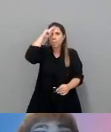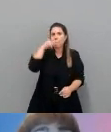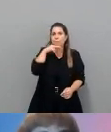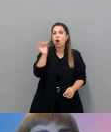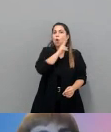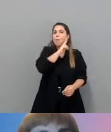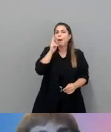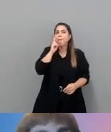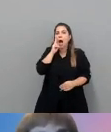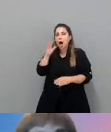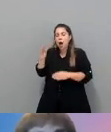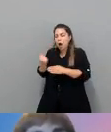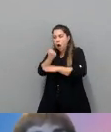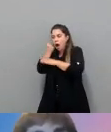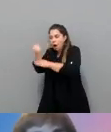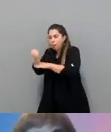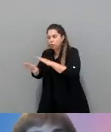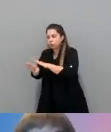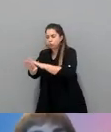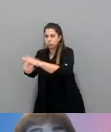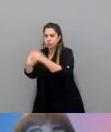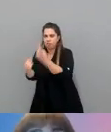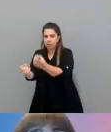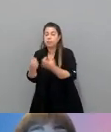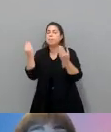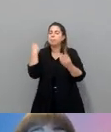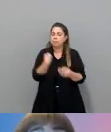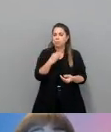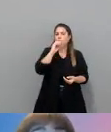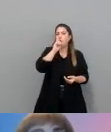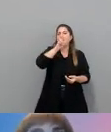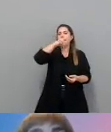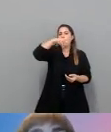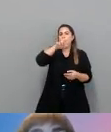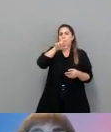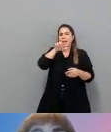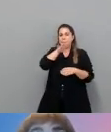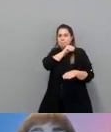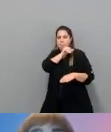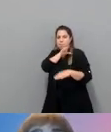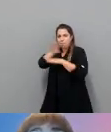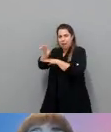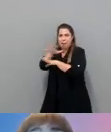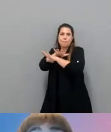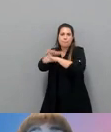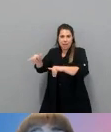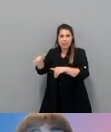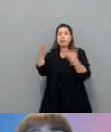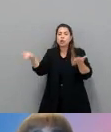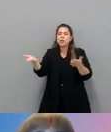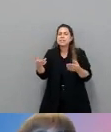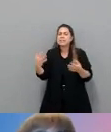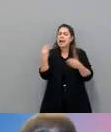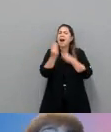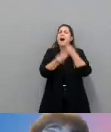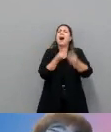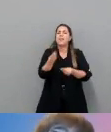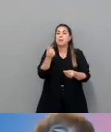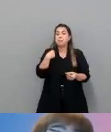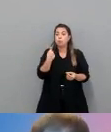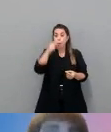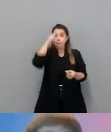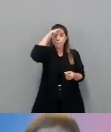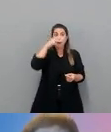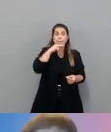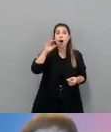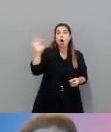que básicamente da respuesta ese CUMI. ¿Y qué me posibilita? Pues a uno de los progenitores, o en